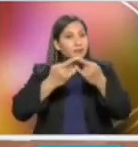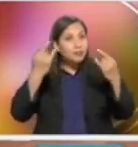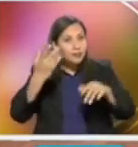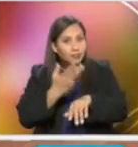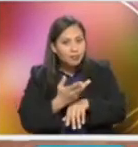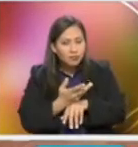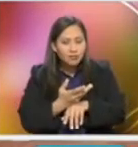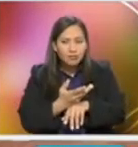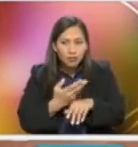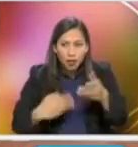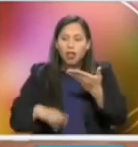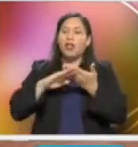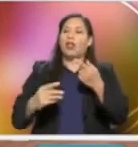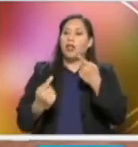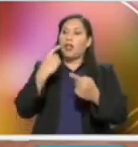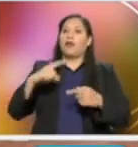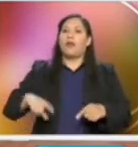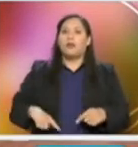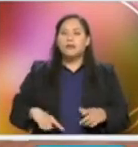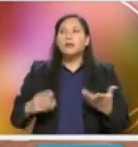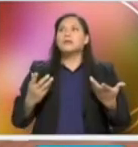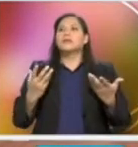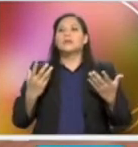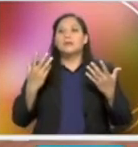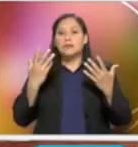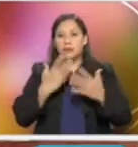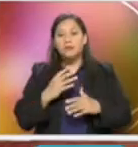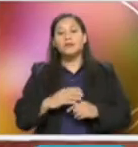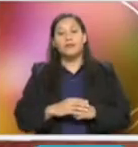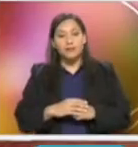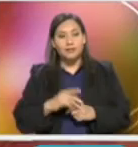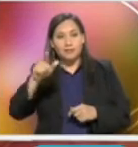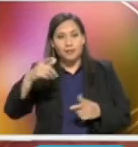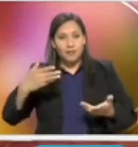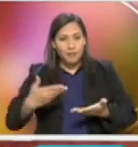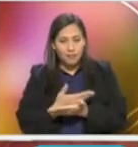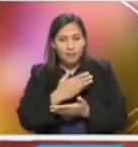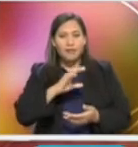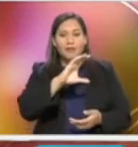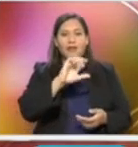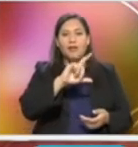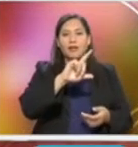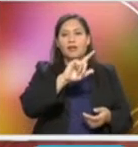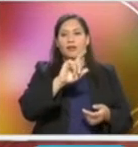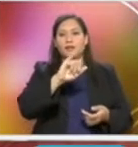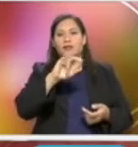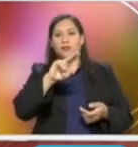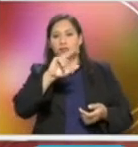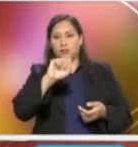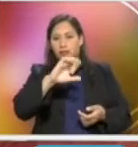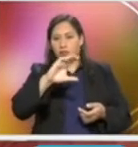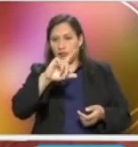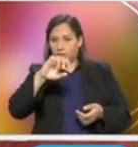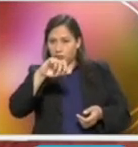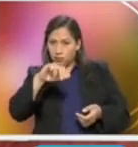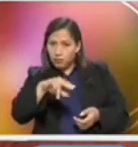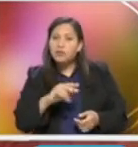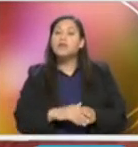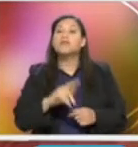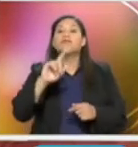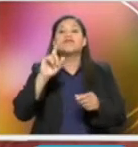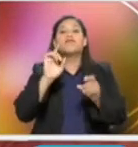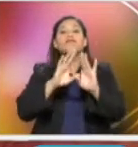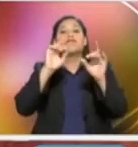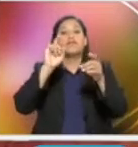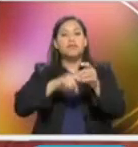se te voltea y además bueno, ya dijimos, nació como Cassius Clay, en un momento entra a la iglesia